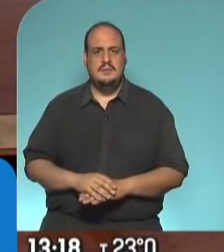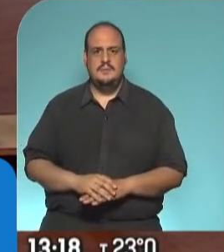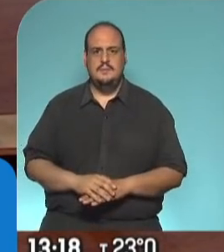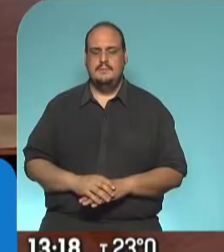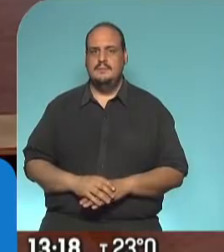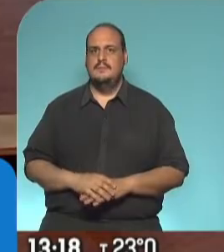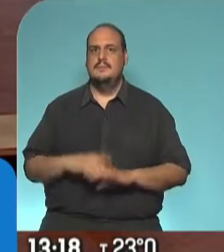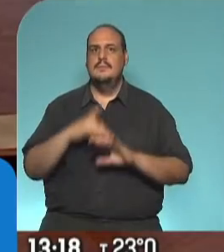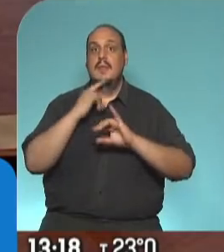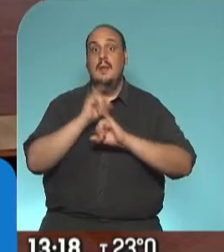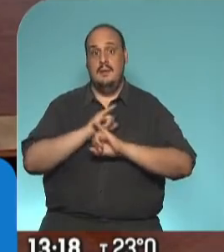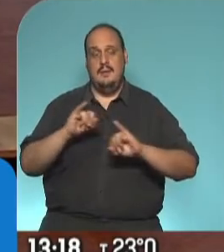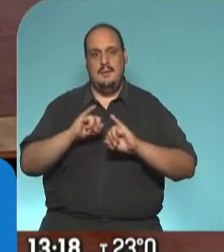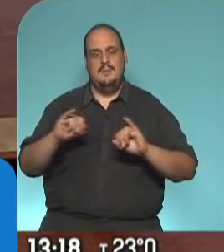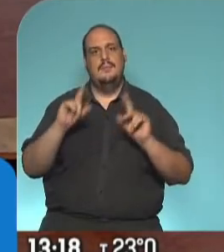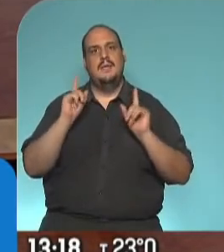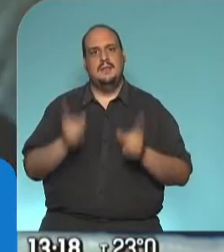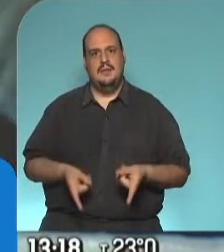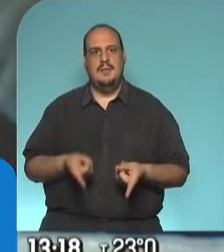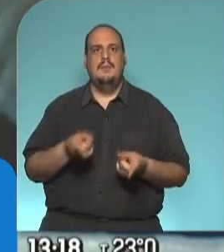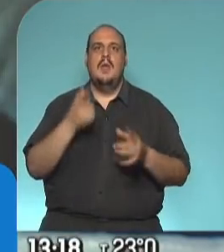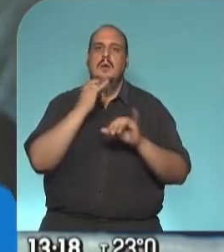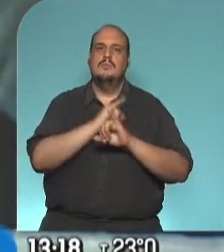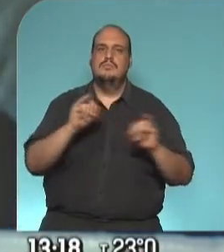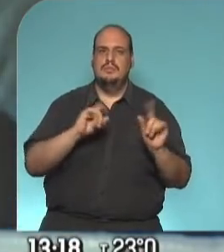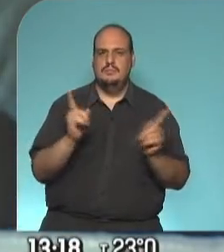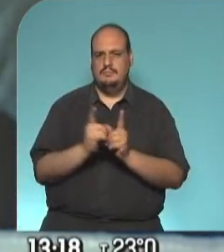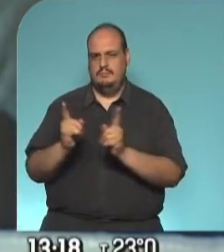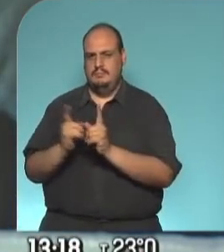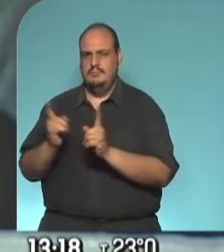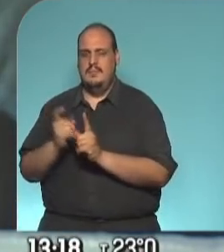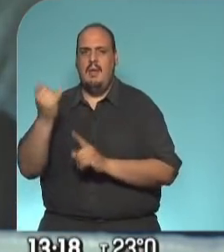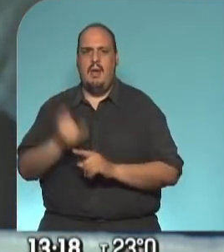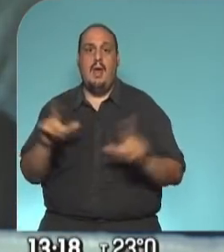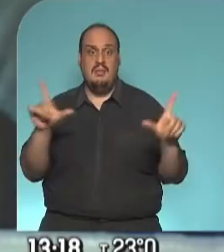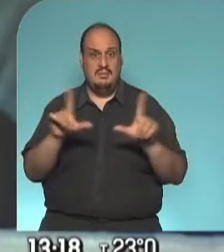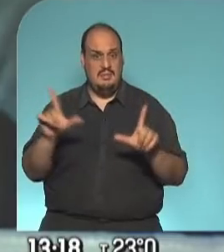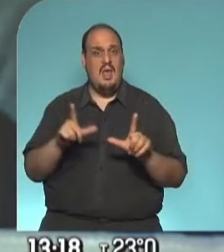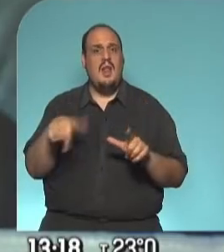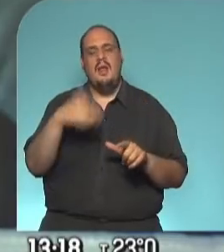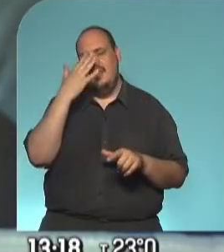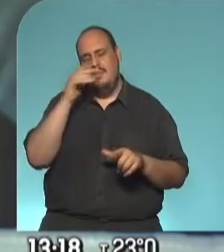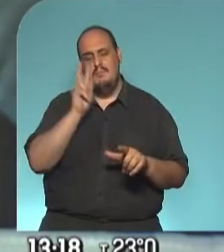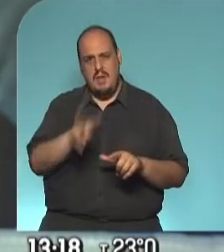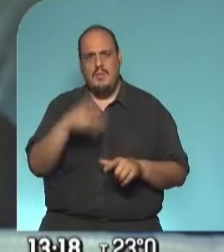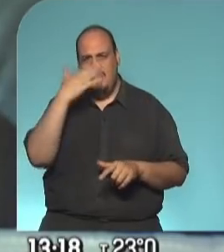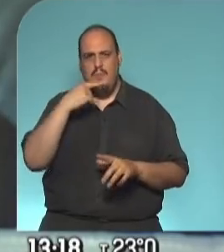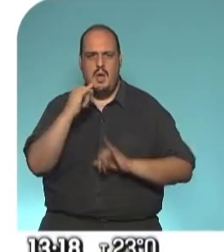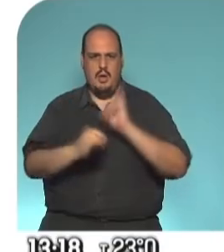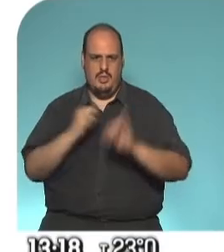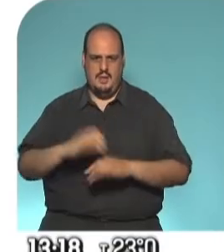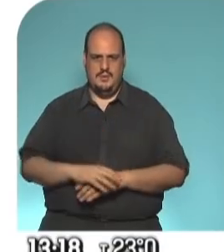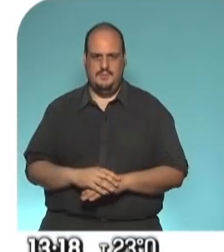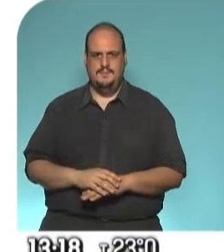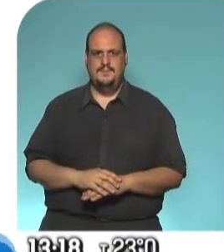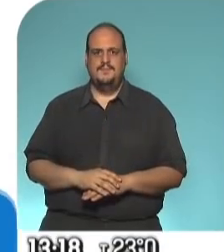Y esta campaña también tuvo distintos spots publicitarios y los podemos ver y repasar y después los comentamos.